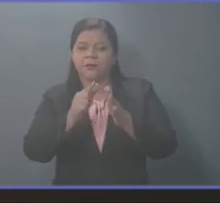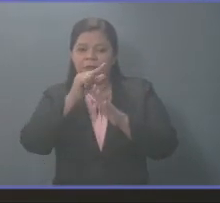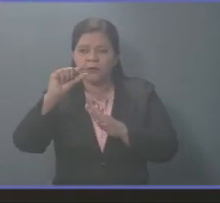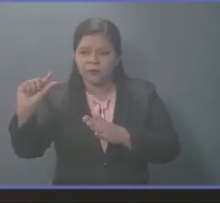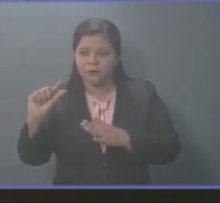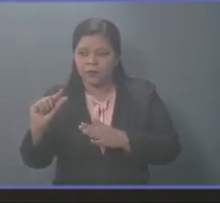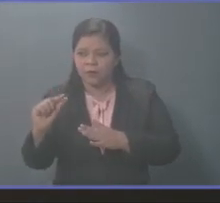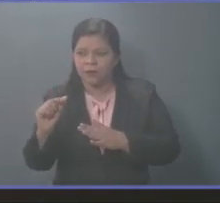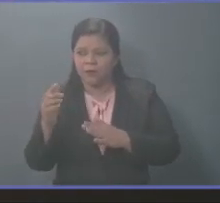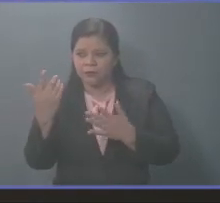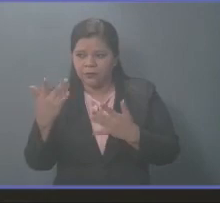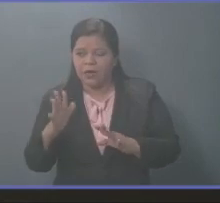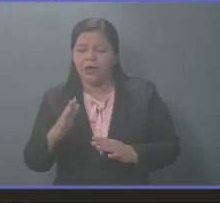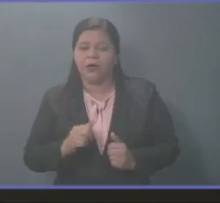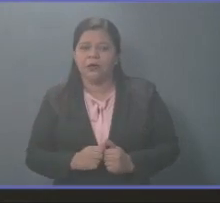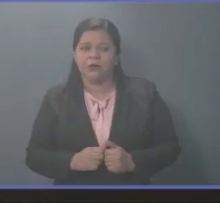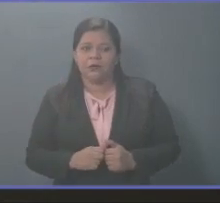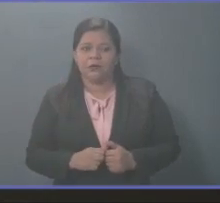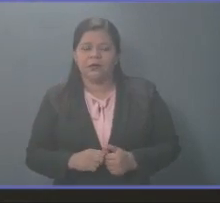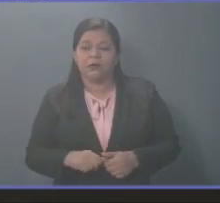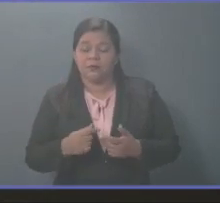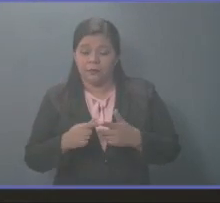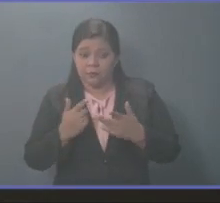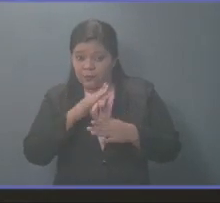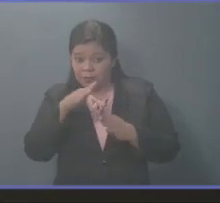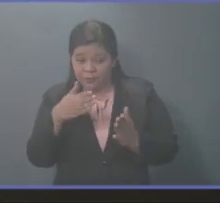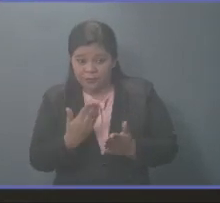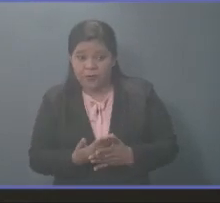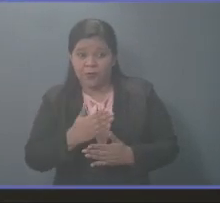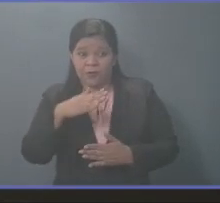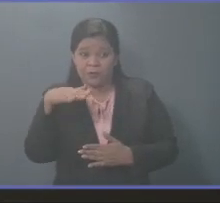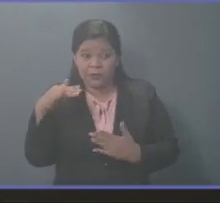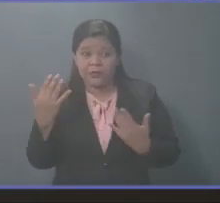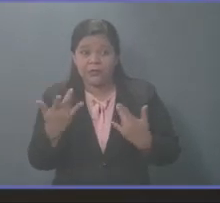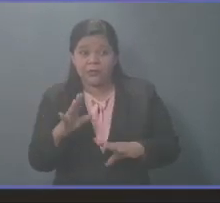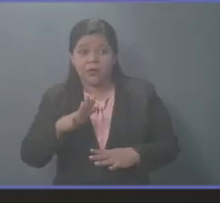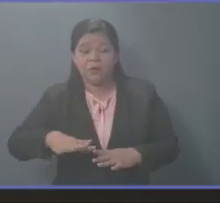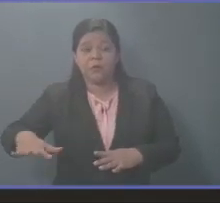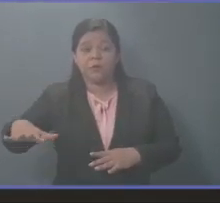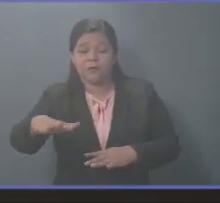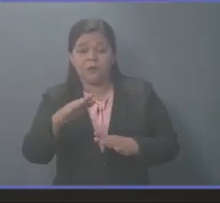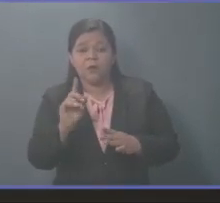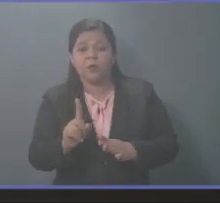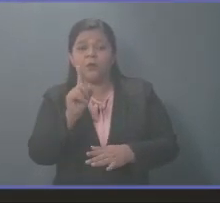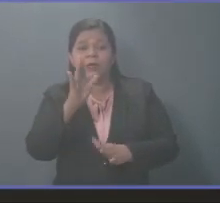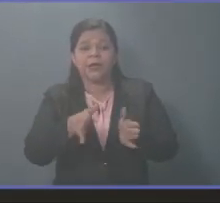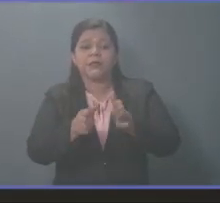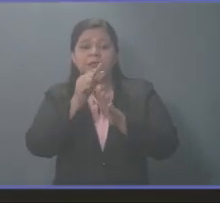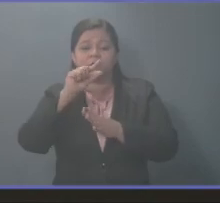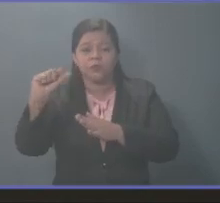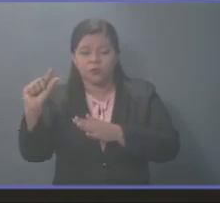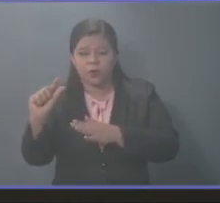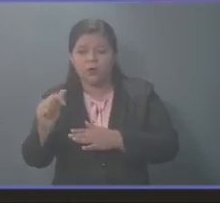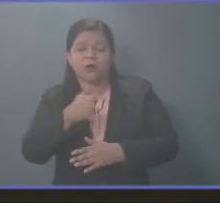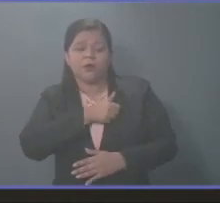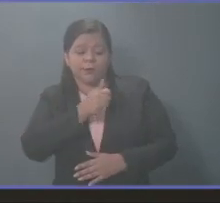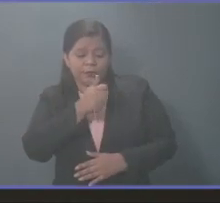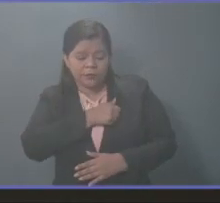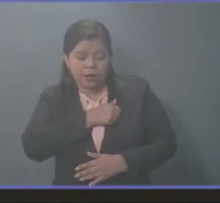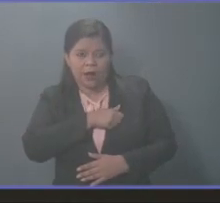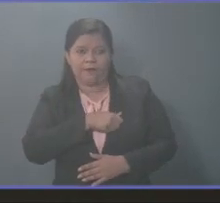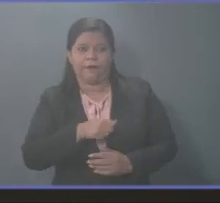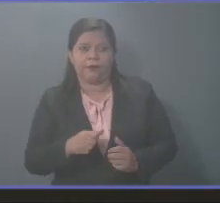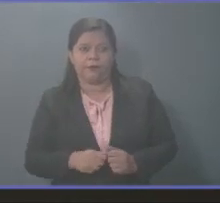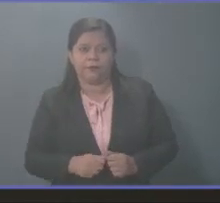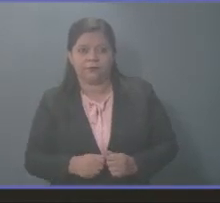institución que cubra el país entero y que haya una sola institución que tenga esa función,